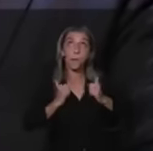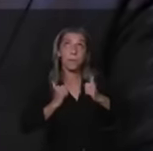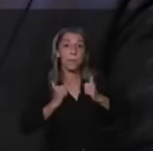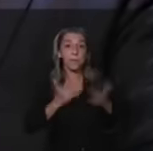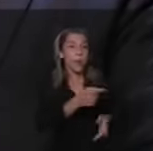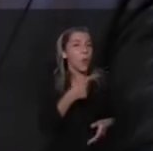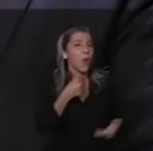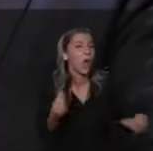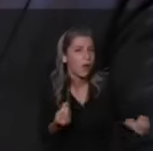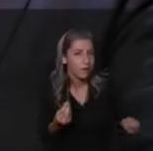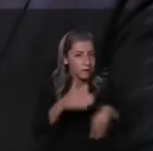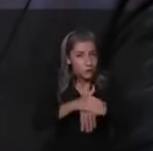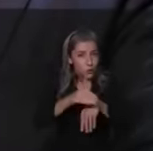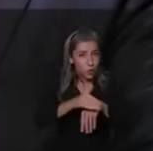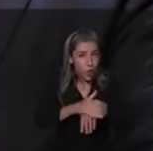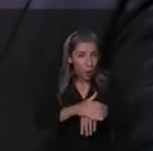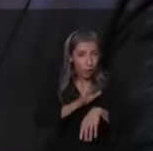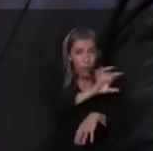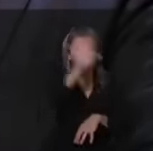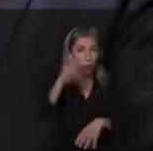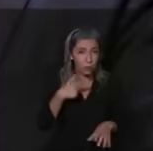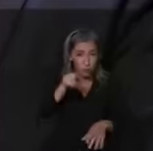sobre las responsabilidades de las provincias.